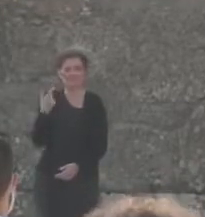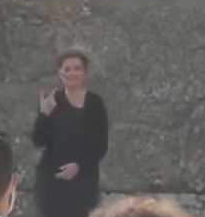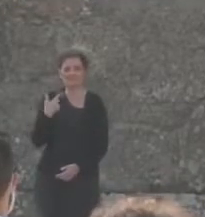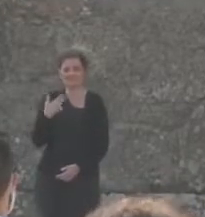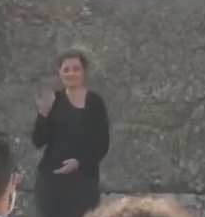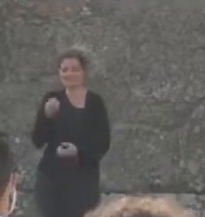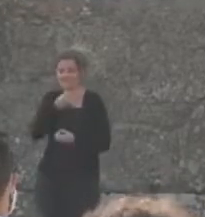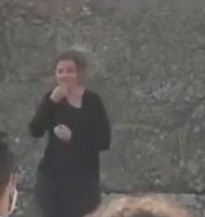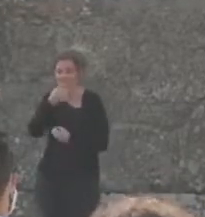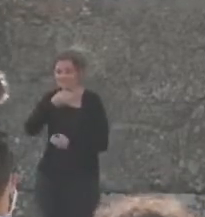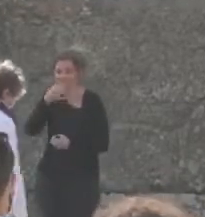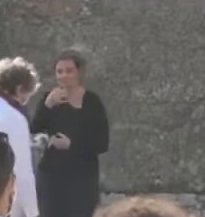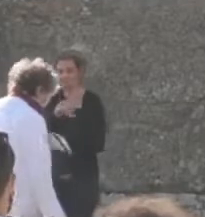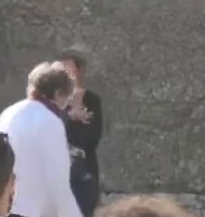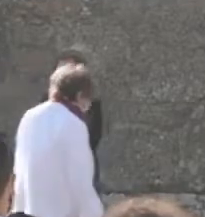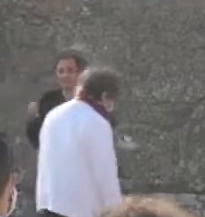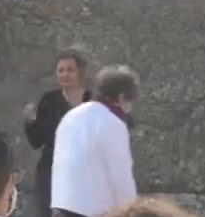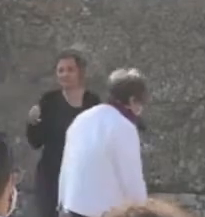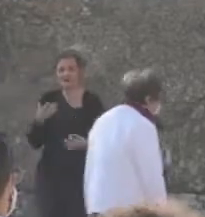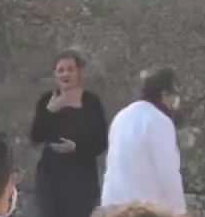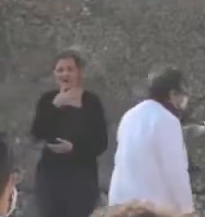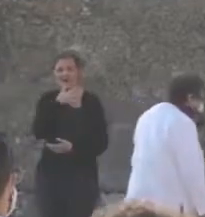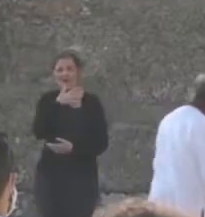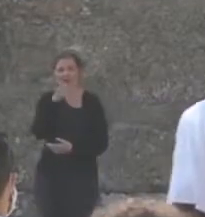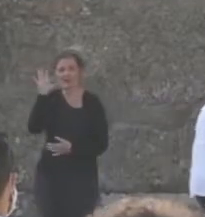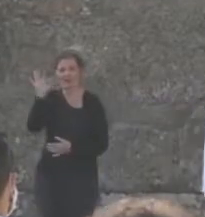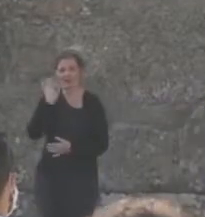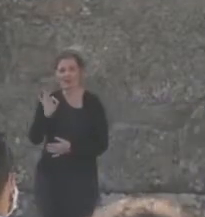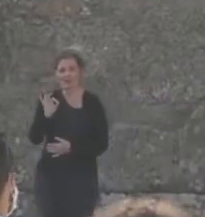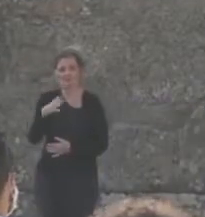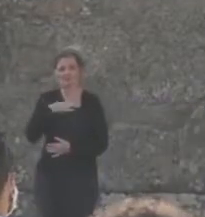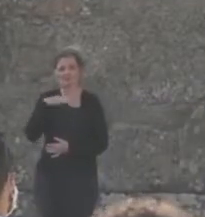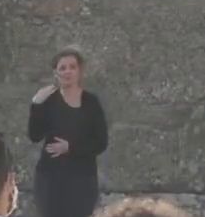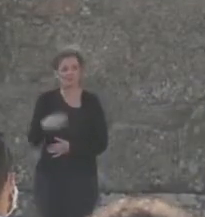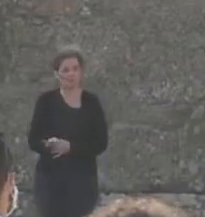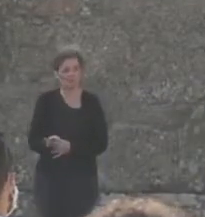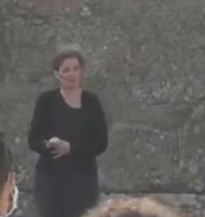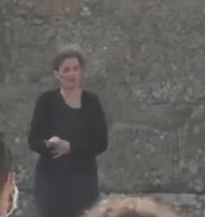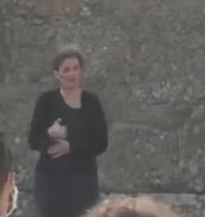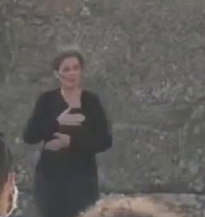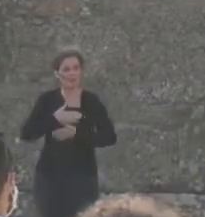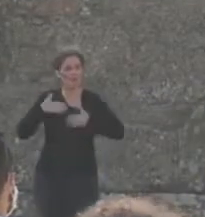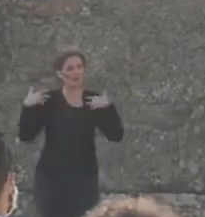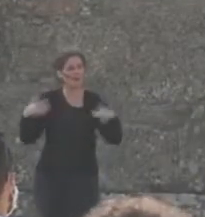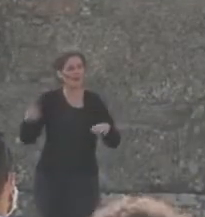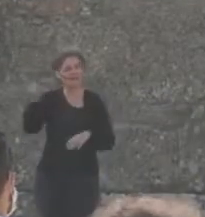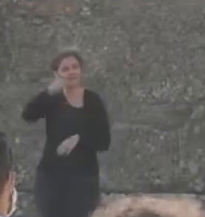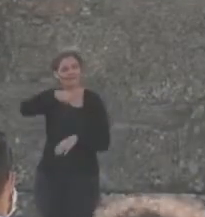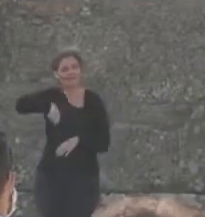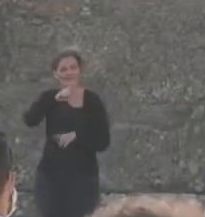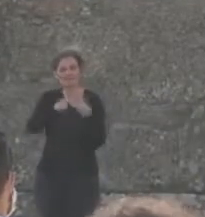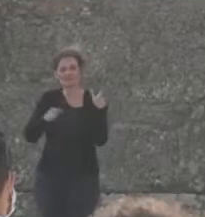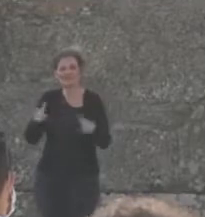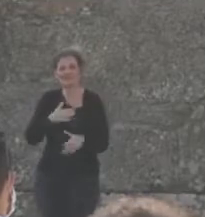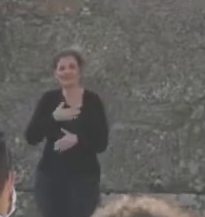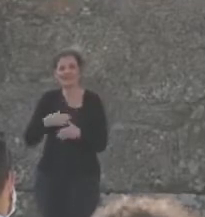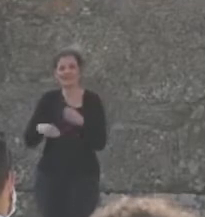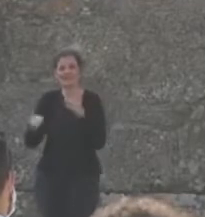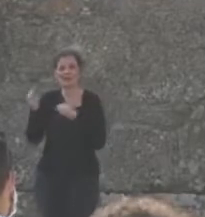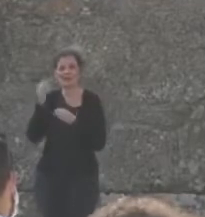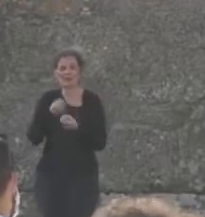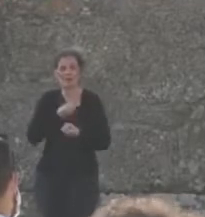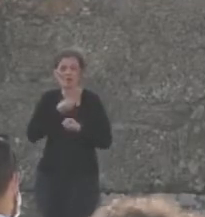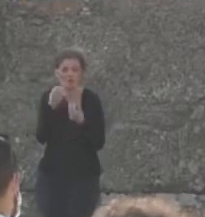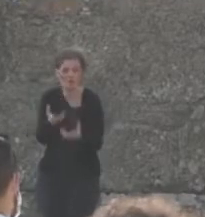no seu relatorio, podemos dispoñer de 5 minutiños por si calquera de vos quere comentar